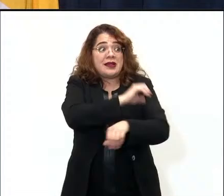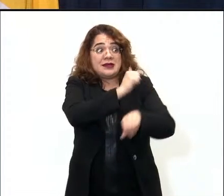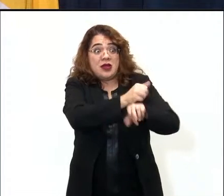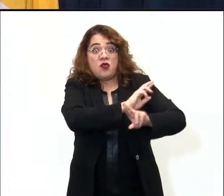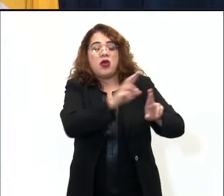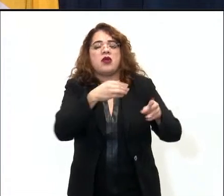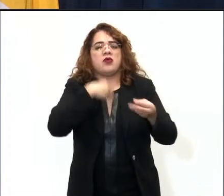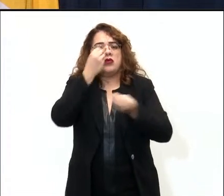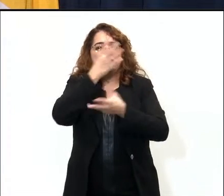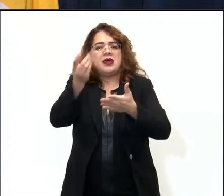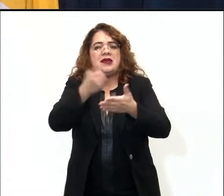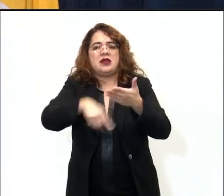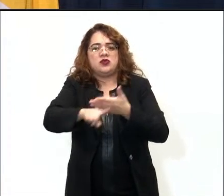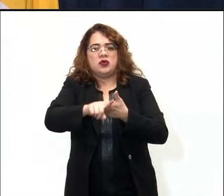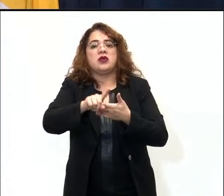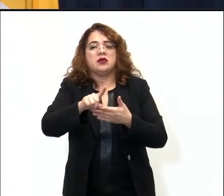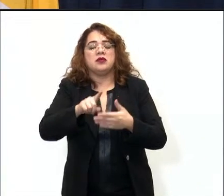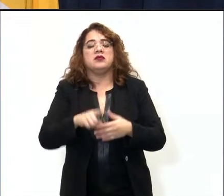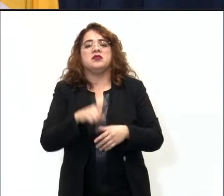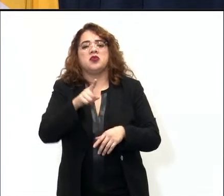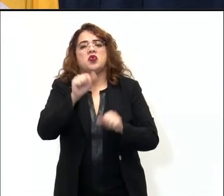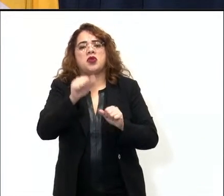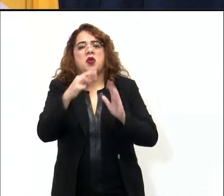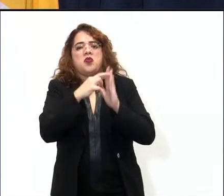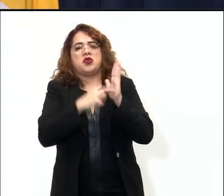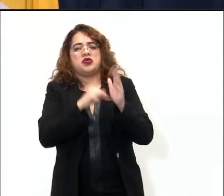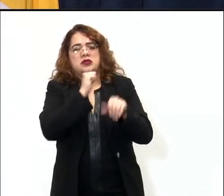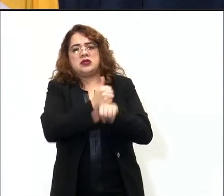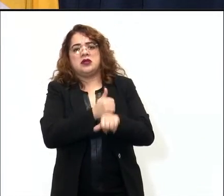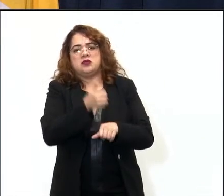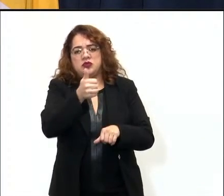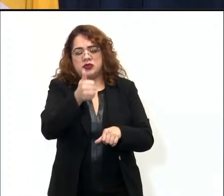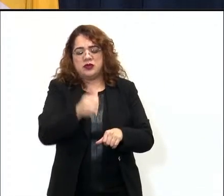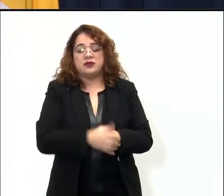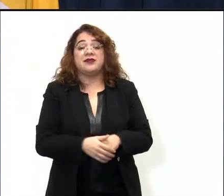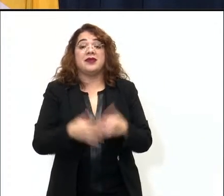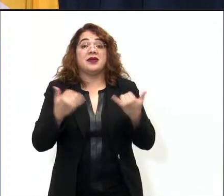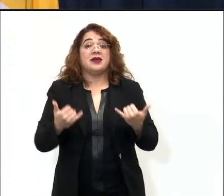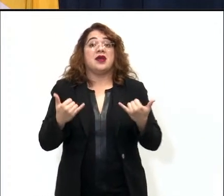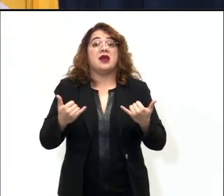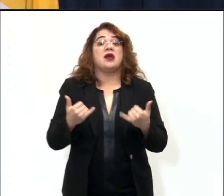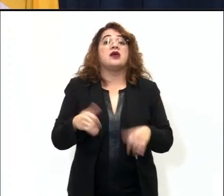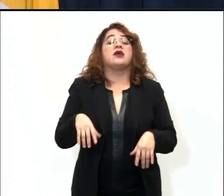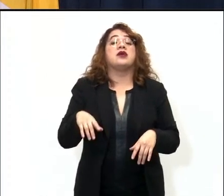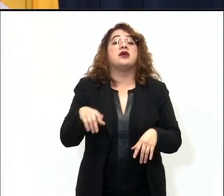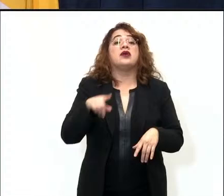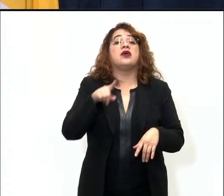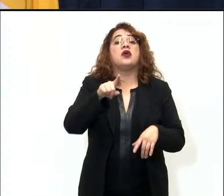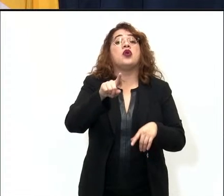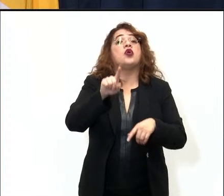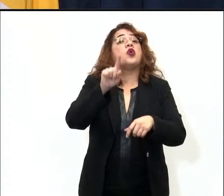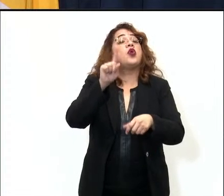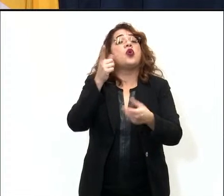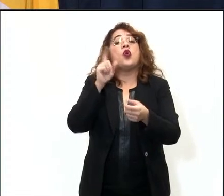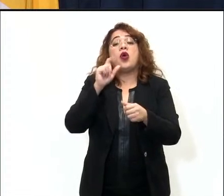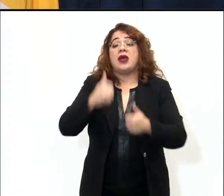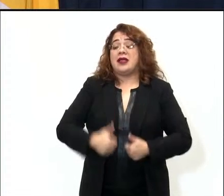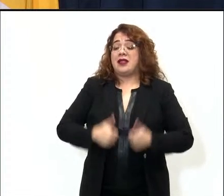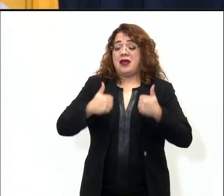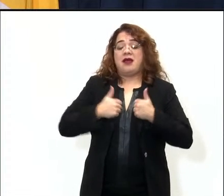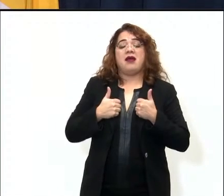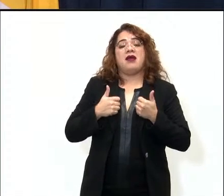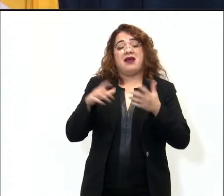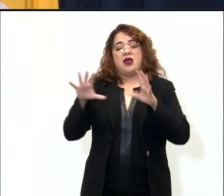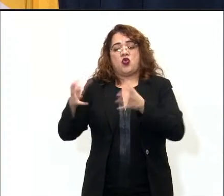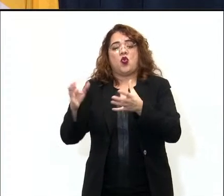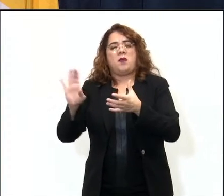También, si usted es un residente aquí de la ciudad de Long Beach y es una maestra quizá en el Distrito Escolar de Los Ángeles